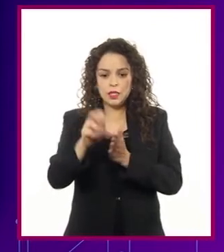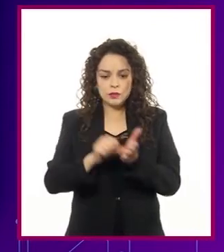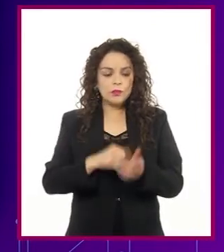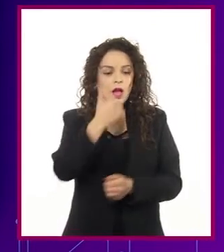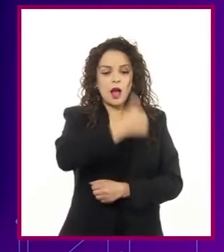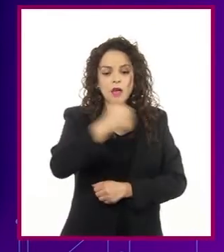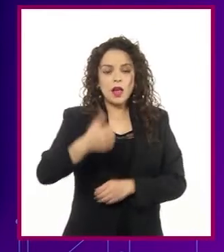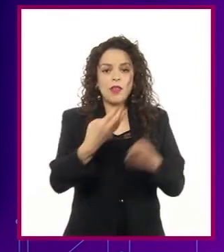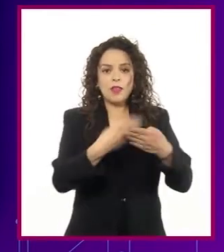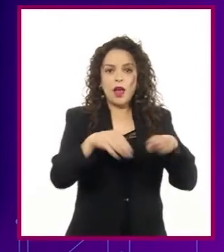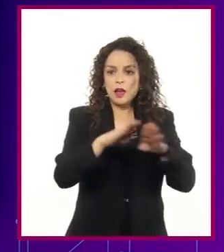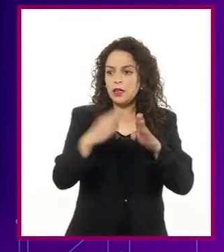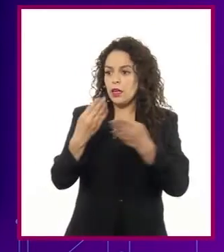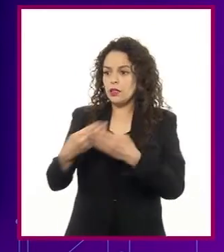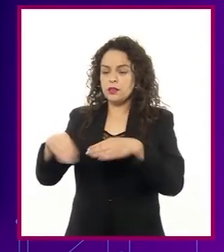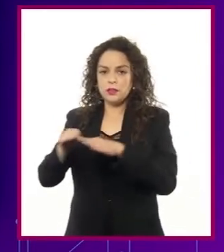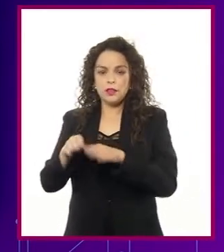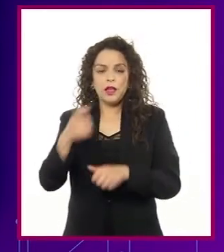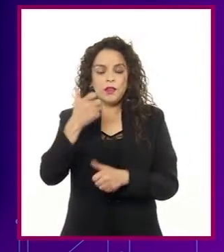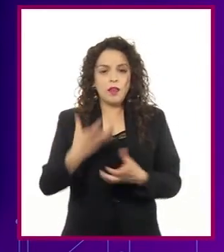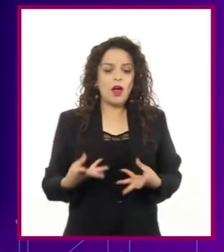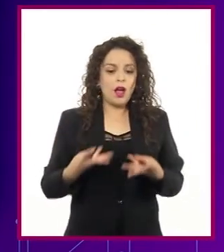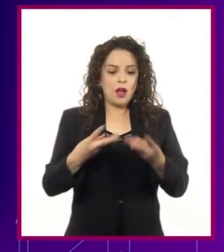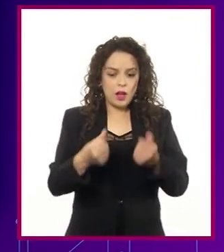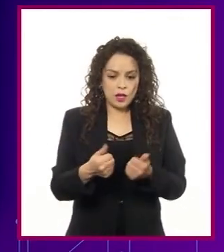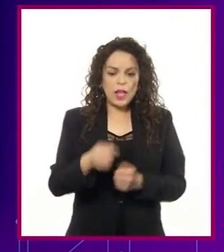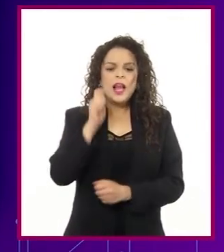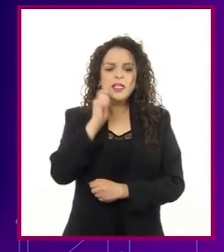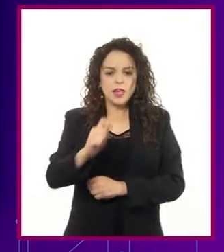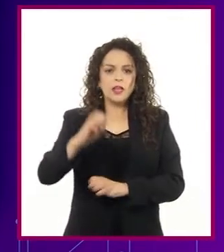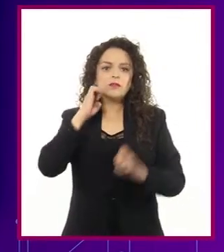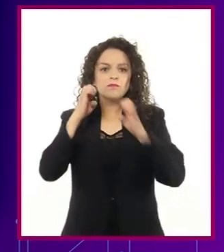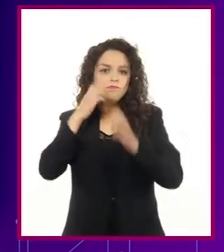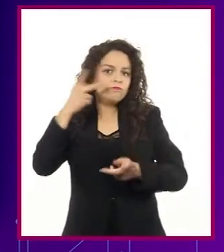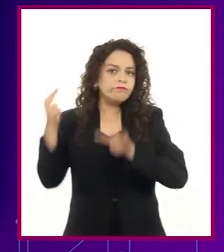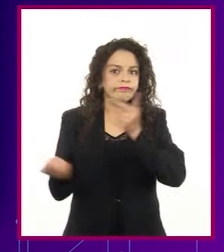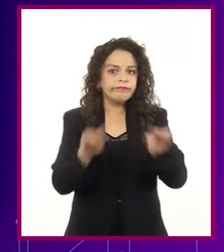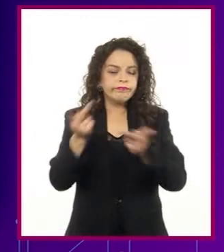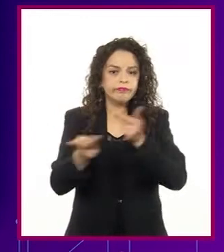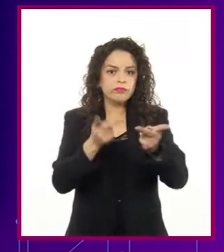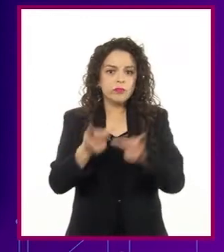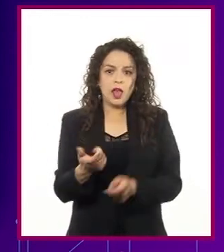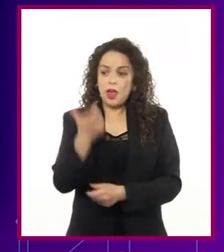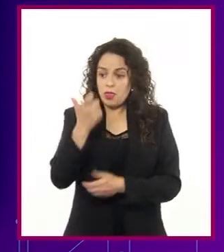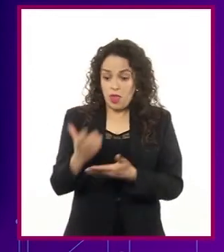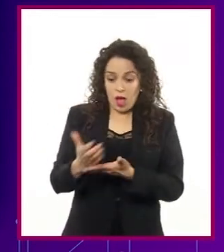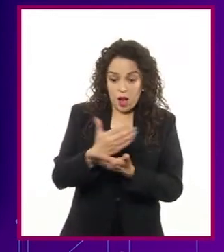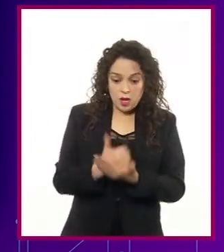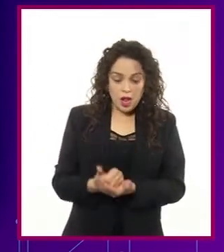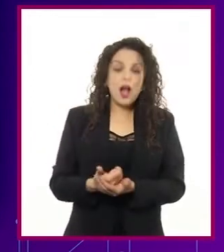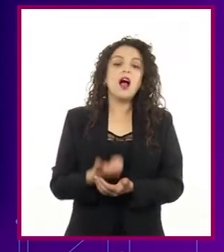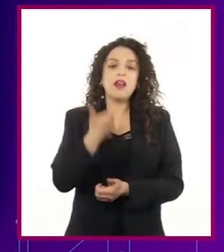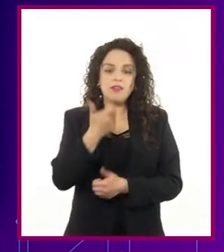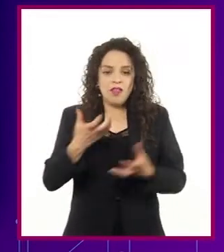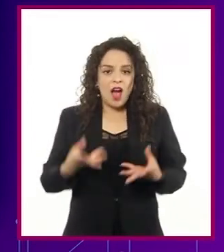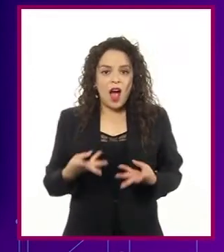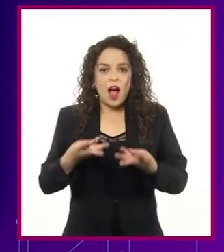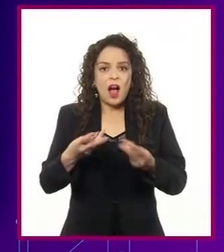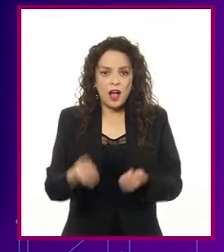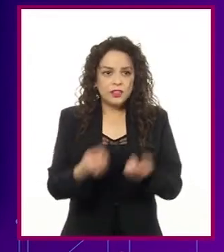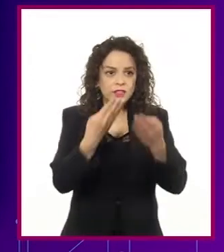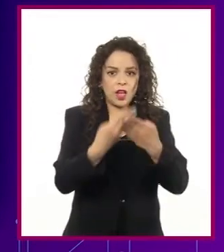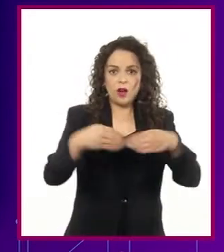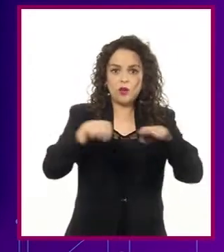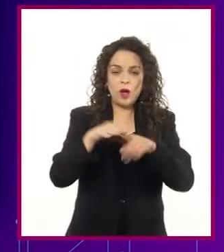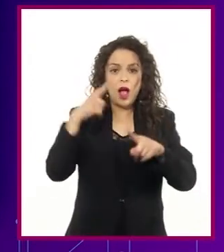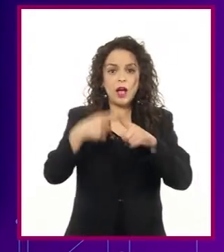grandes rubros del gasto, conforme a una encuesta nacional de ingresos y gastos de los hogares realizada por